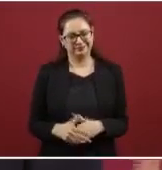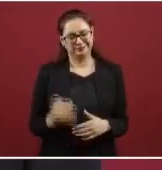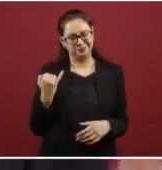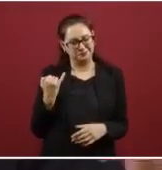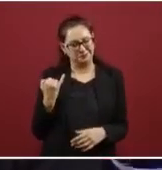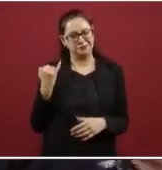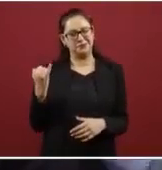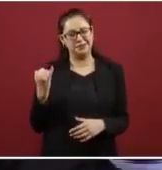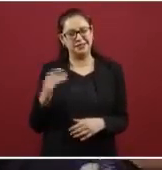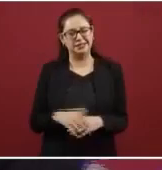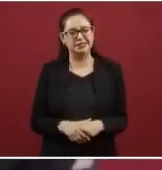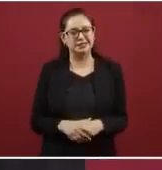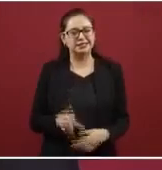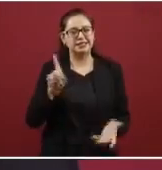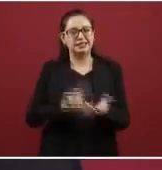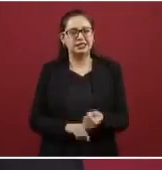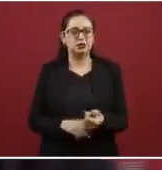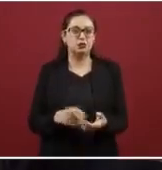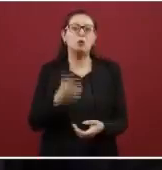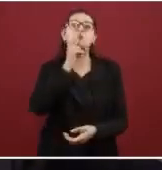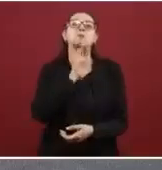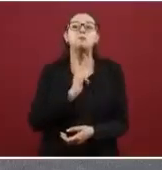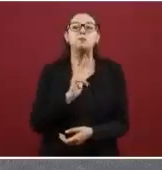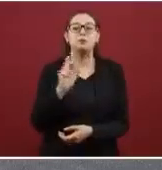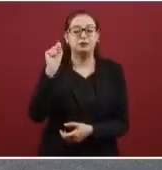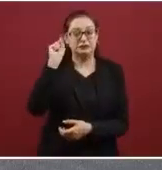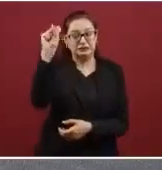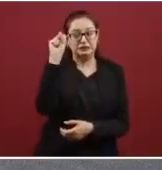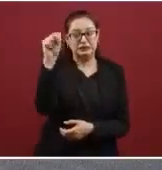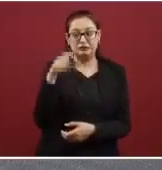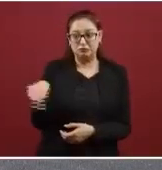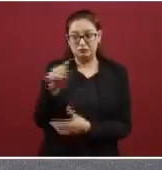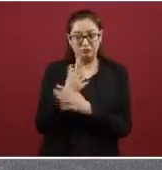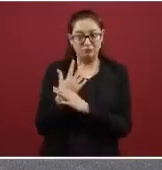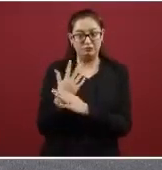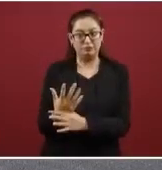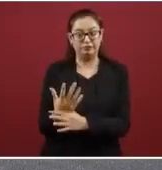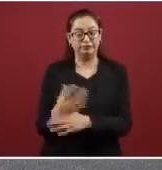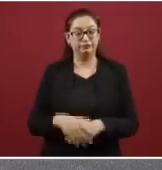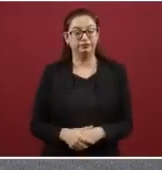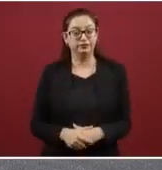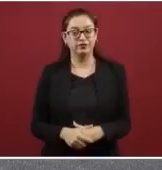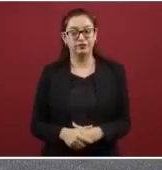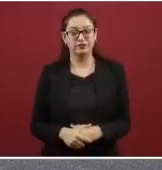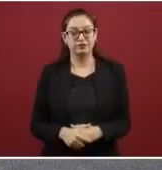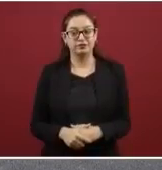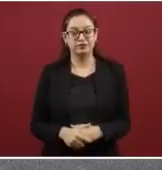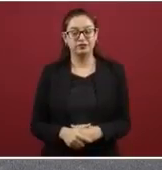Imagínense, en el sindicato petrolero me lo plantean, me lo están